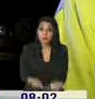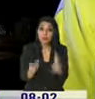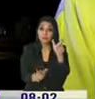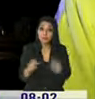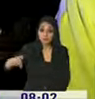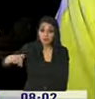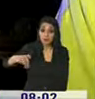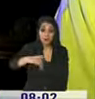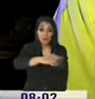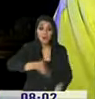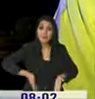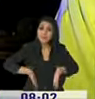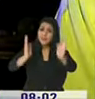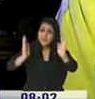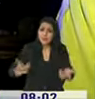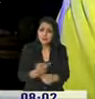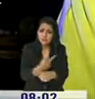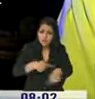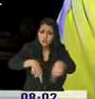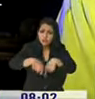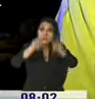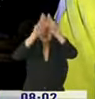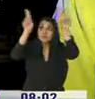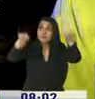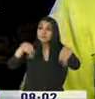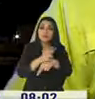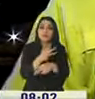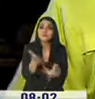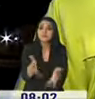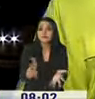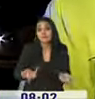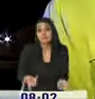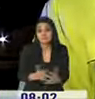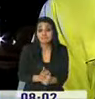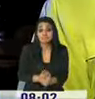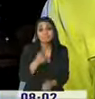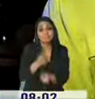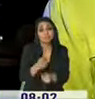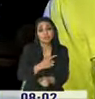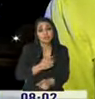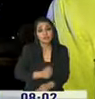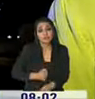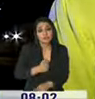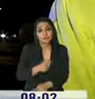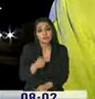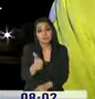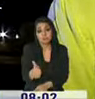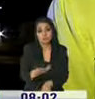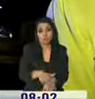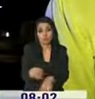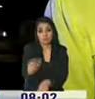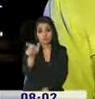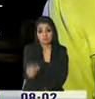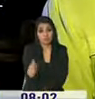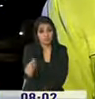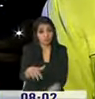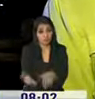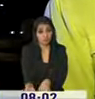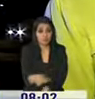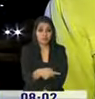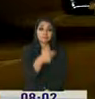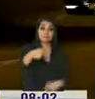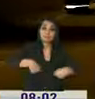han utilizado la vía que está destinada para los vehículos y lamentablemente ha ocasionado que se produzca el